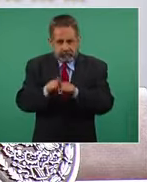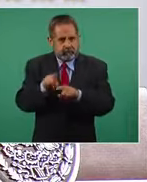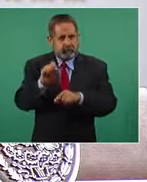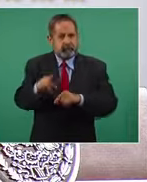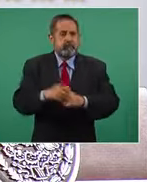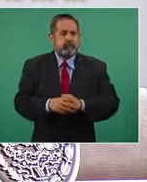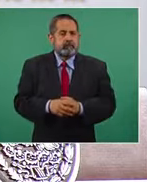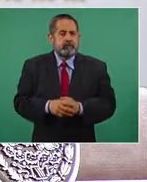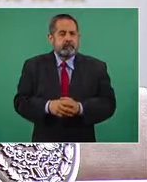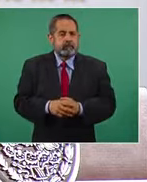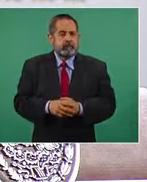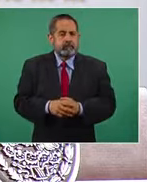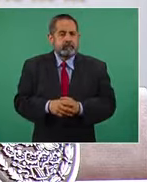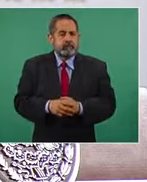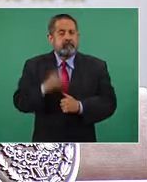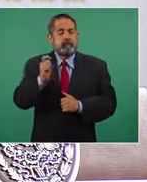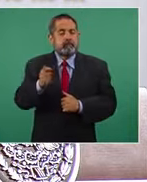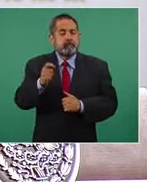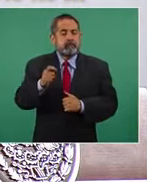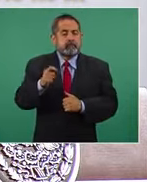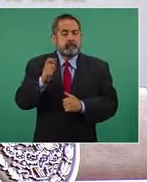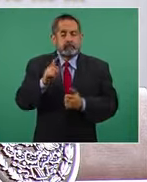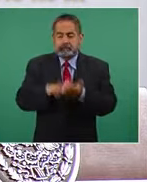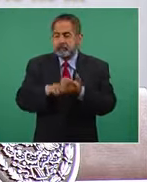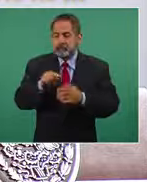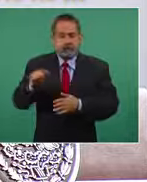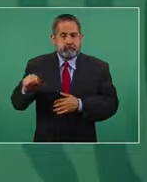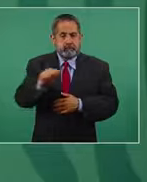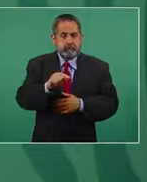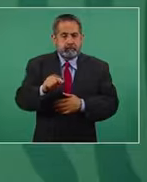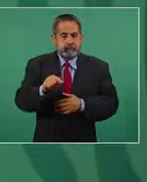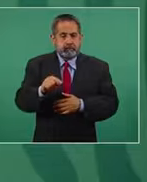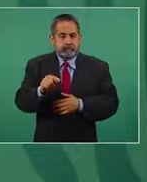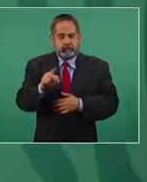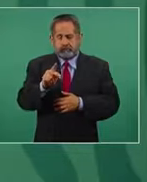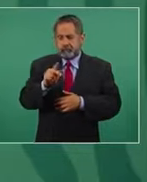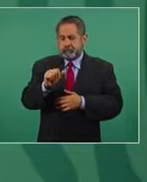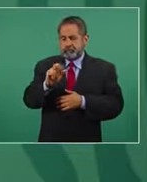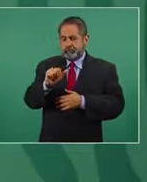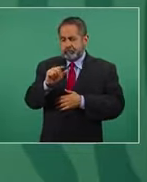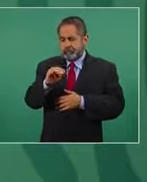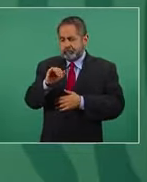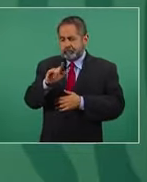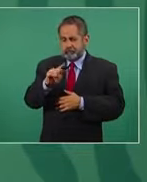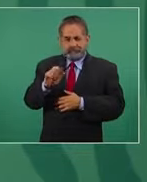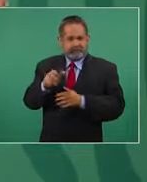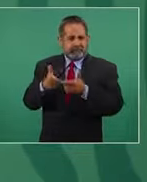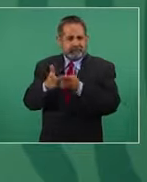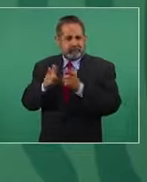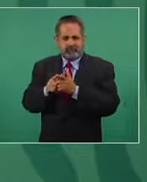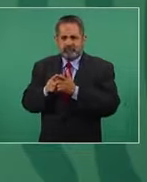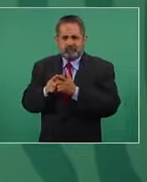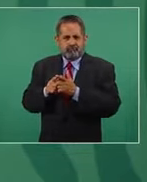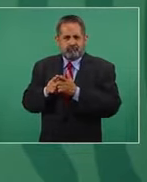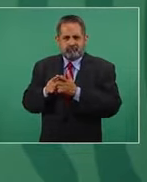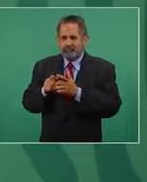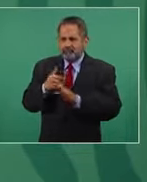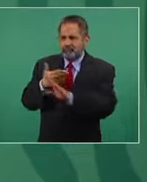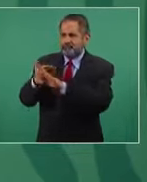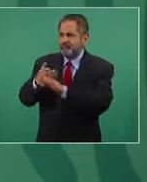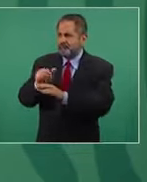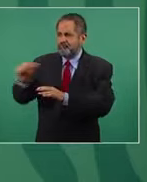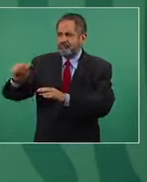o sea, que son paramilitares, Tenemos que buscar la